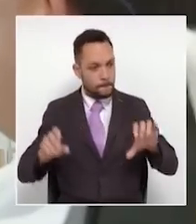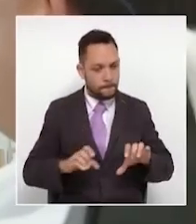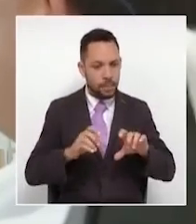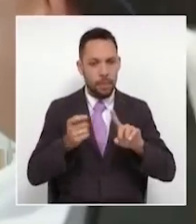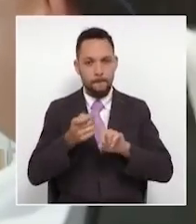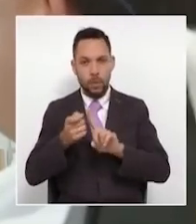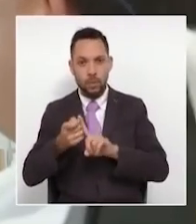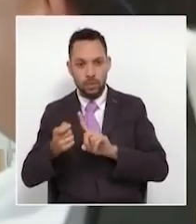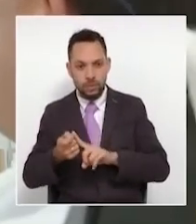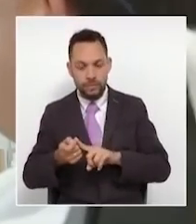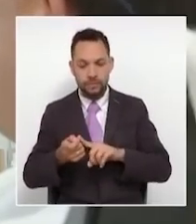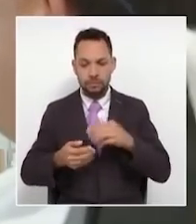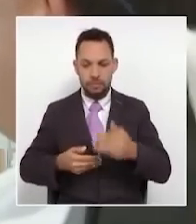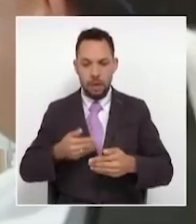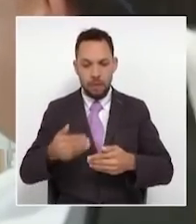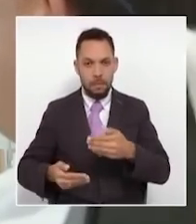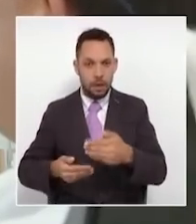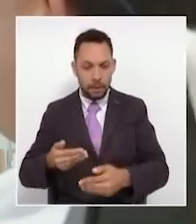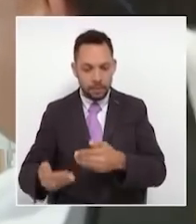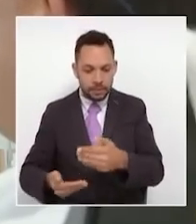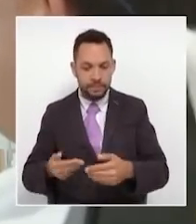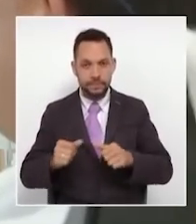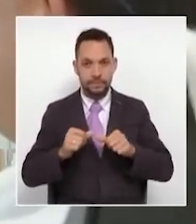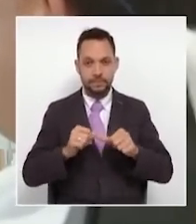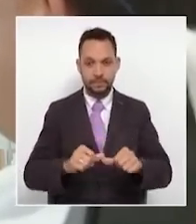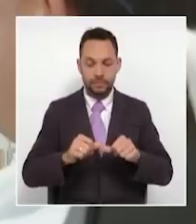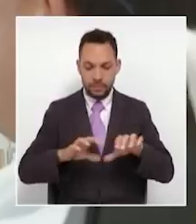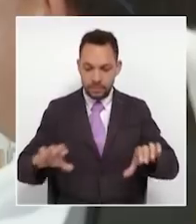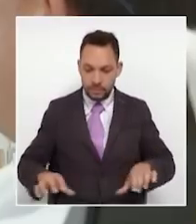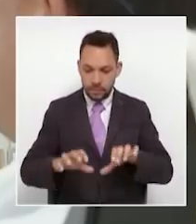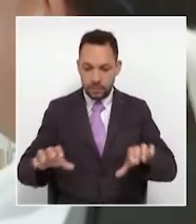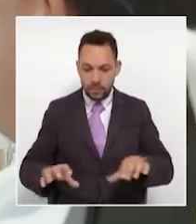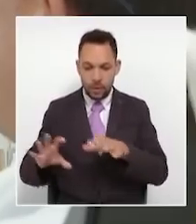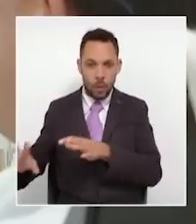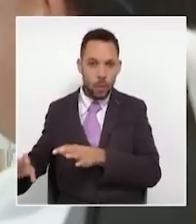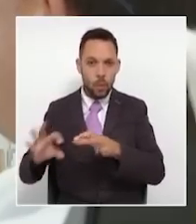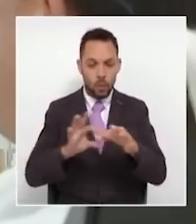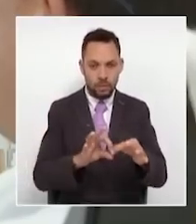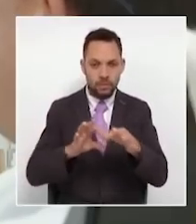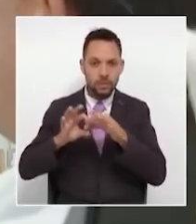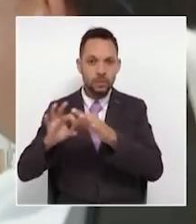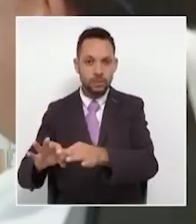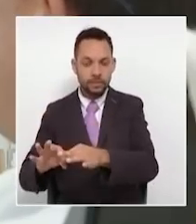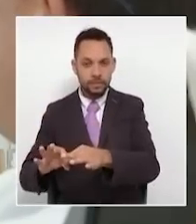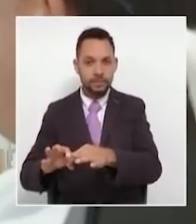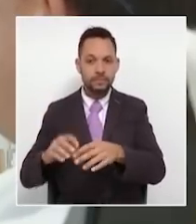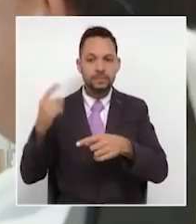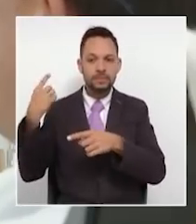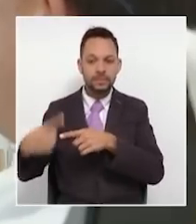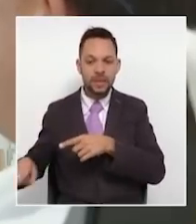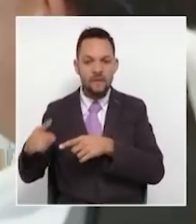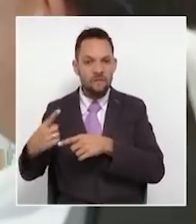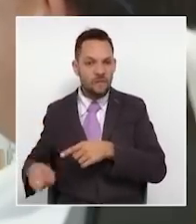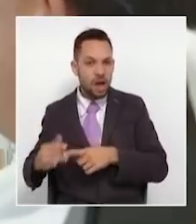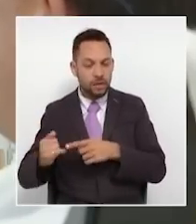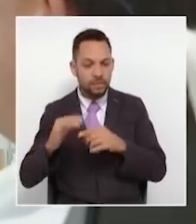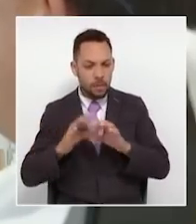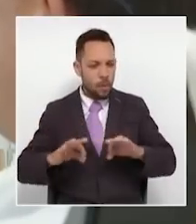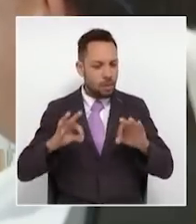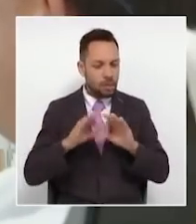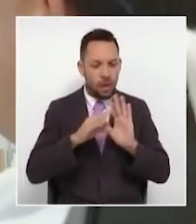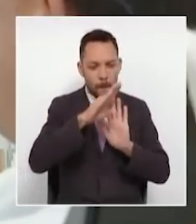mejorías de patrones de epilepsia de trastornos de ansiedad de trastornos por déficit de atención